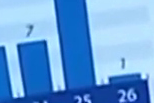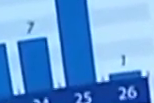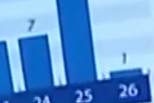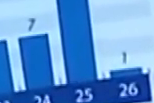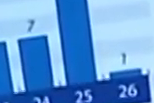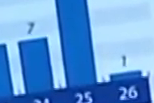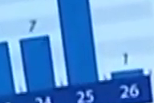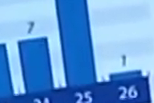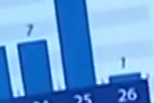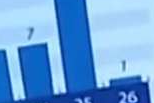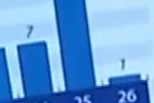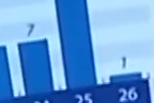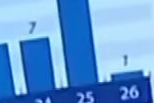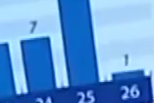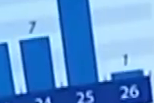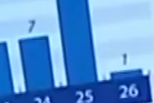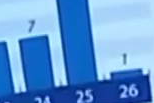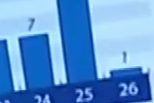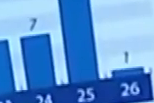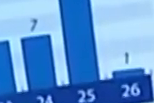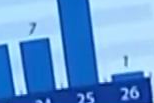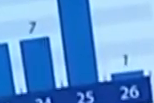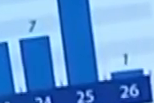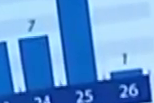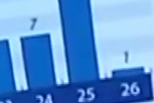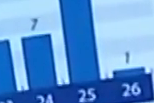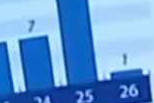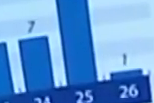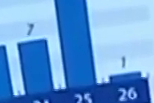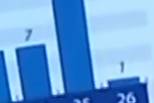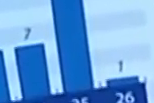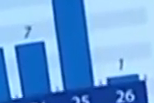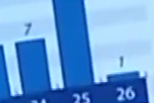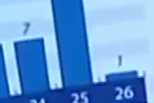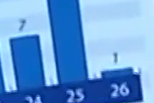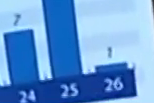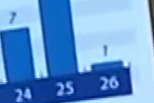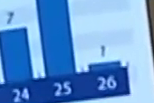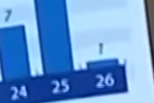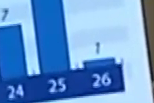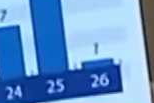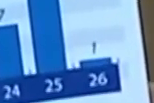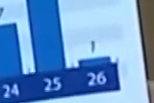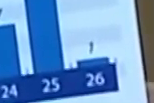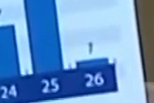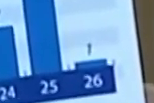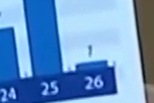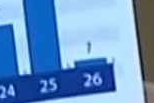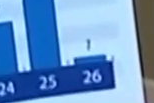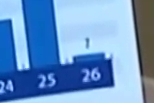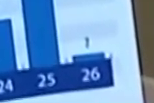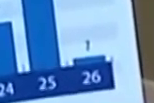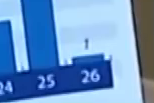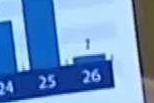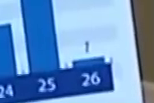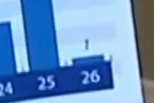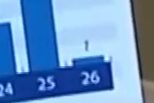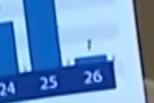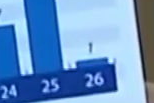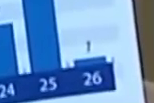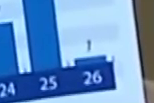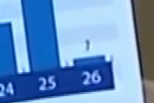después vino otro plazo 7 casos 16 352 27 casos el